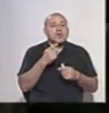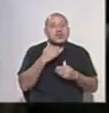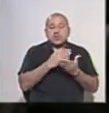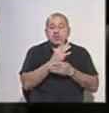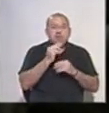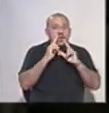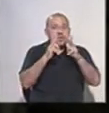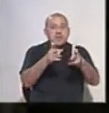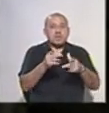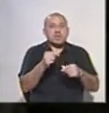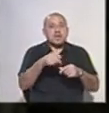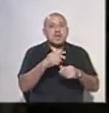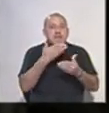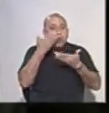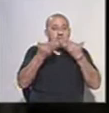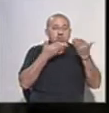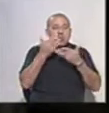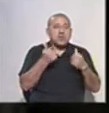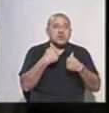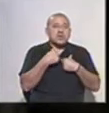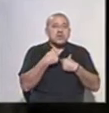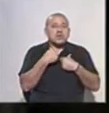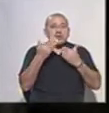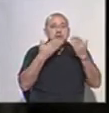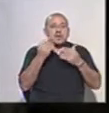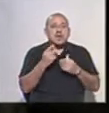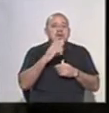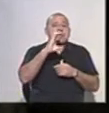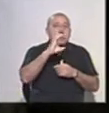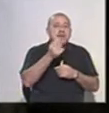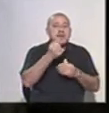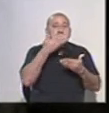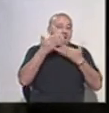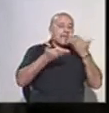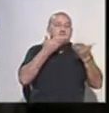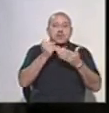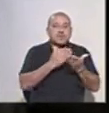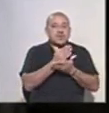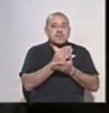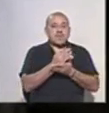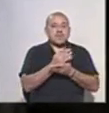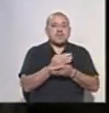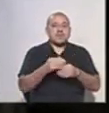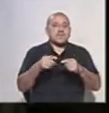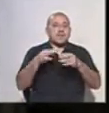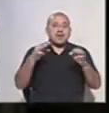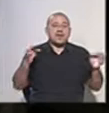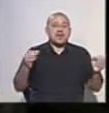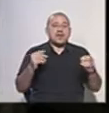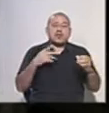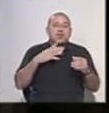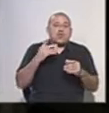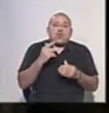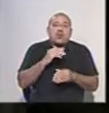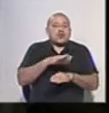Entre tablado y tablado en la murga, nosotros cantando con alegría, el colchón. Los himnos. Claro,